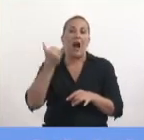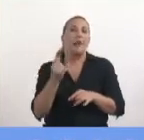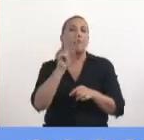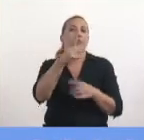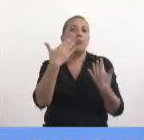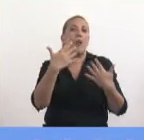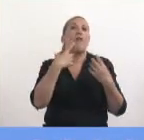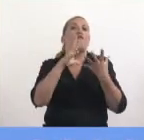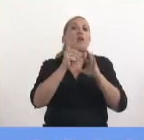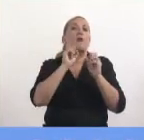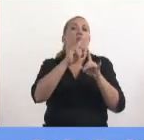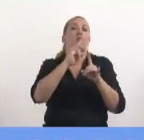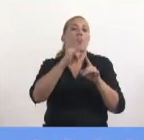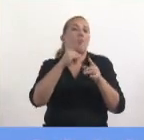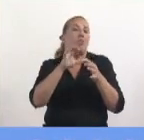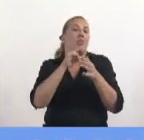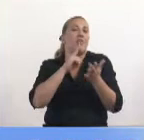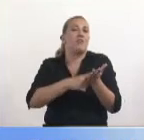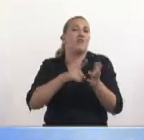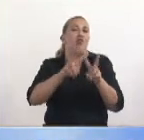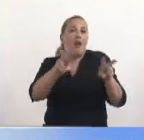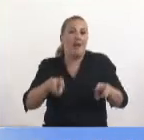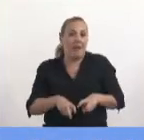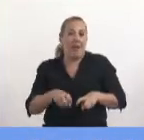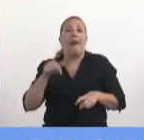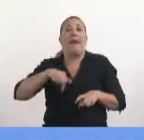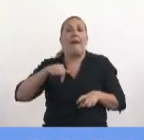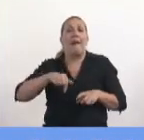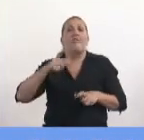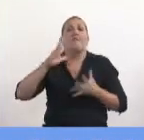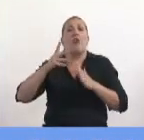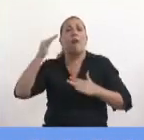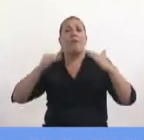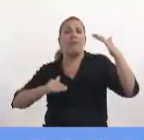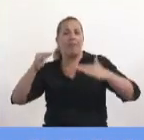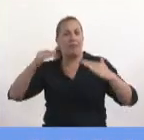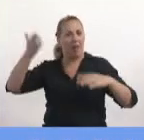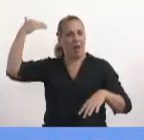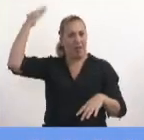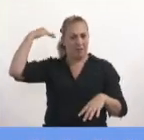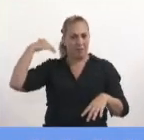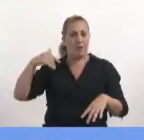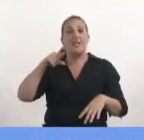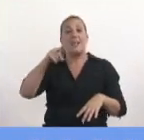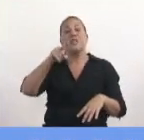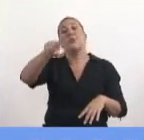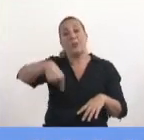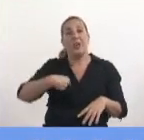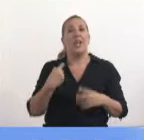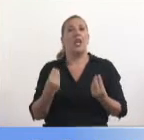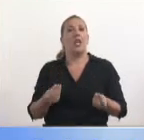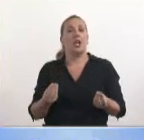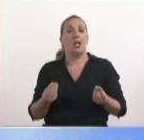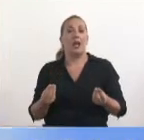esas potestades recaudatorias en Argentina vienen alteradas desde hace muchísimo tiempo. Y eso hace que tengamos